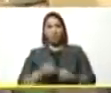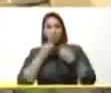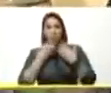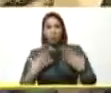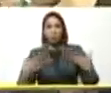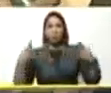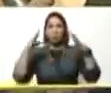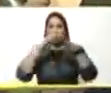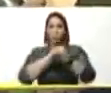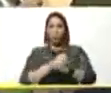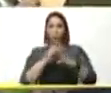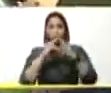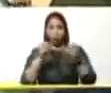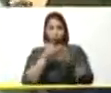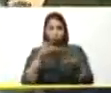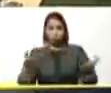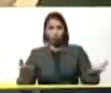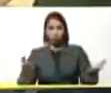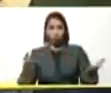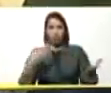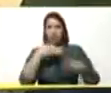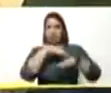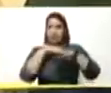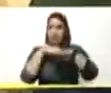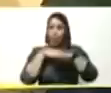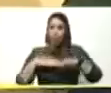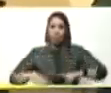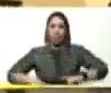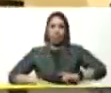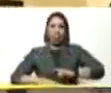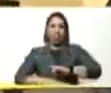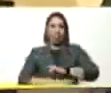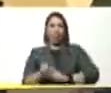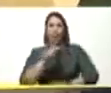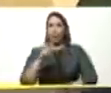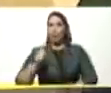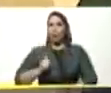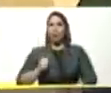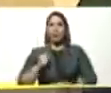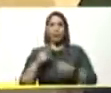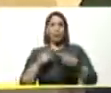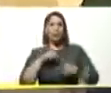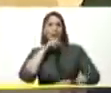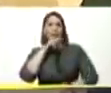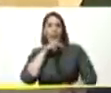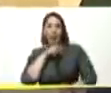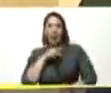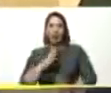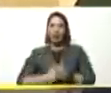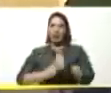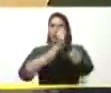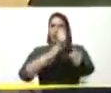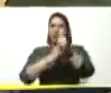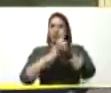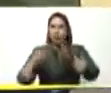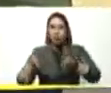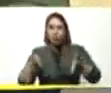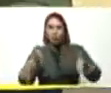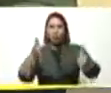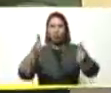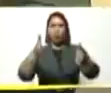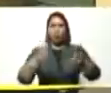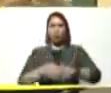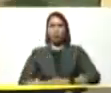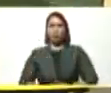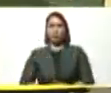todos. Bueno, disculpe mi nerviosismo, pero no es cualquier cosa hablarle al líder, conductor, y